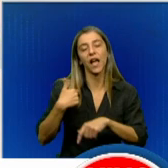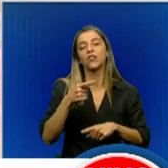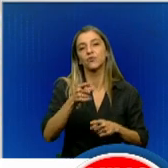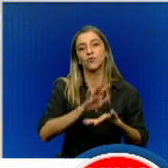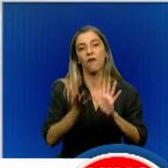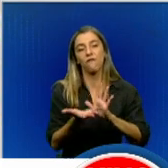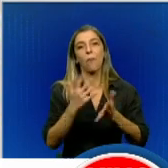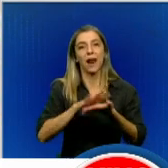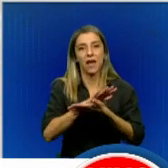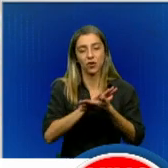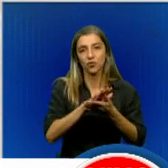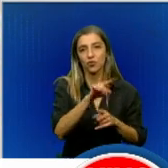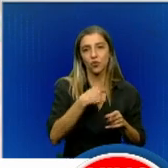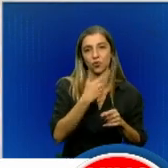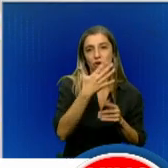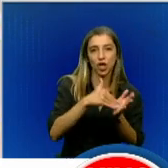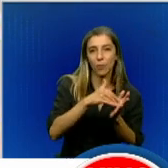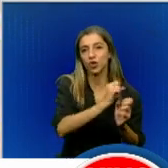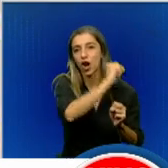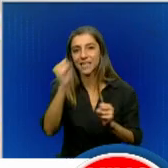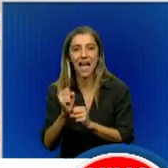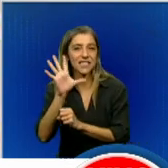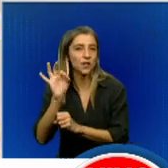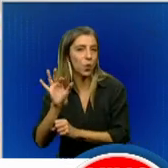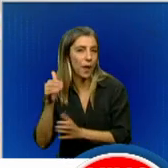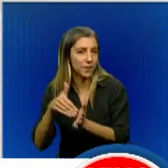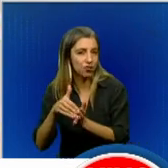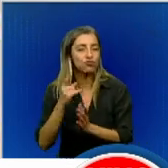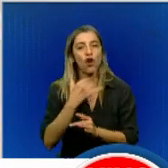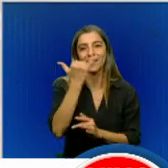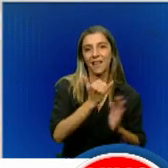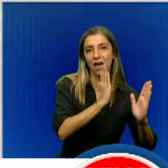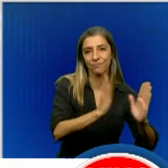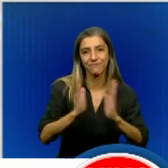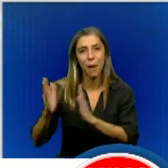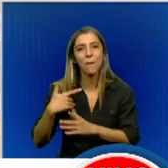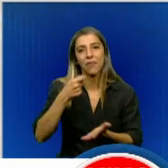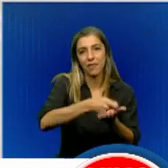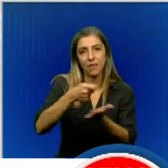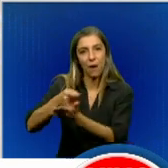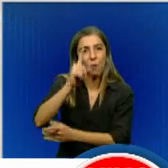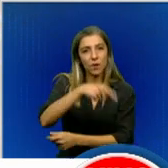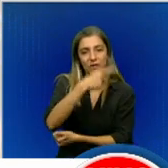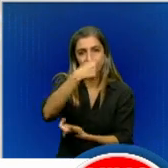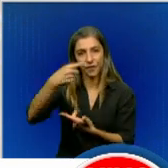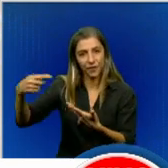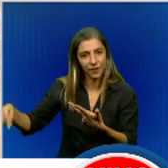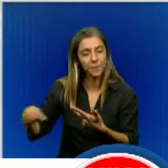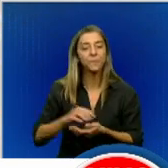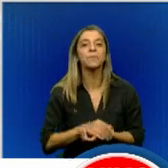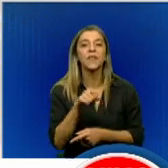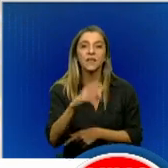la segmentación es cinco millones estos 50 millones y más y esto también es importante porque lo de las alícuotas